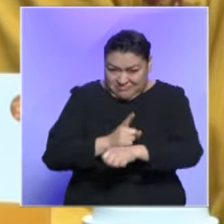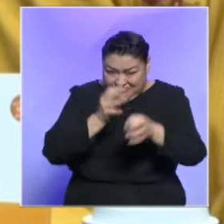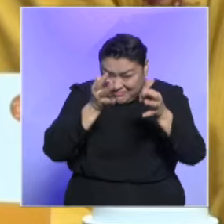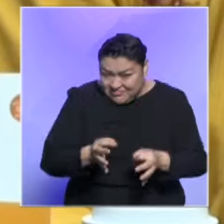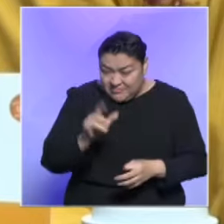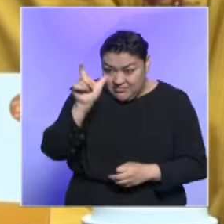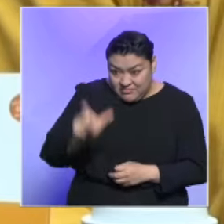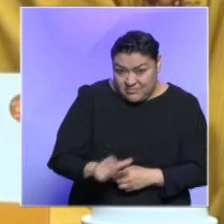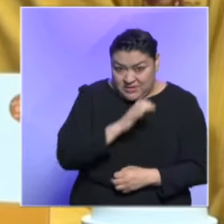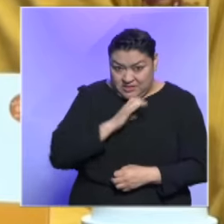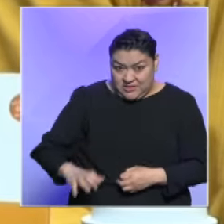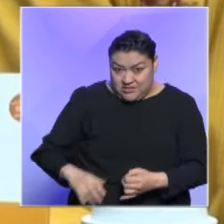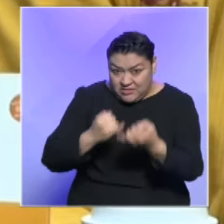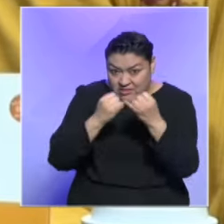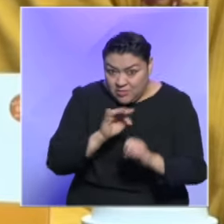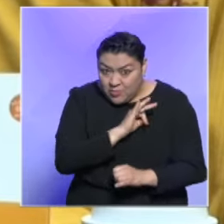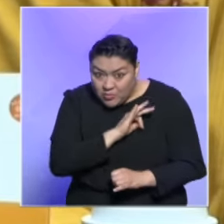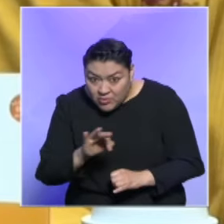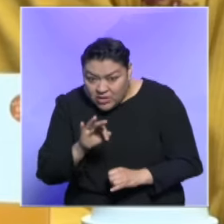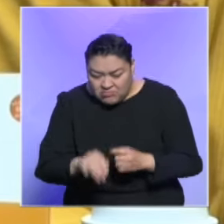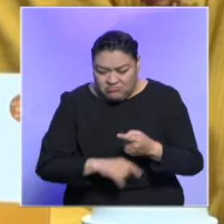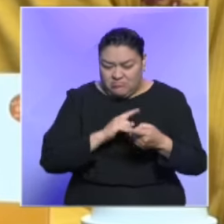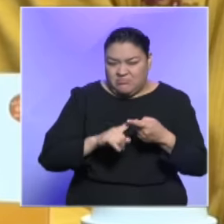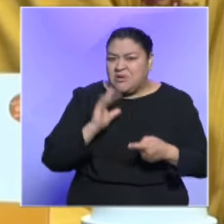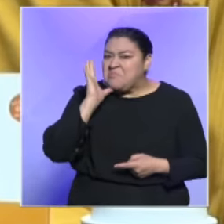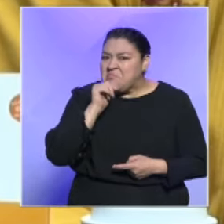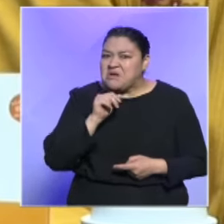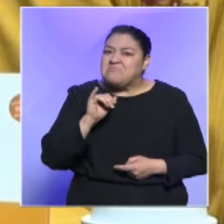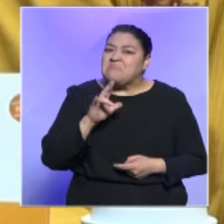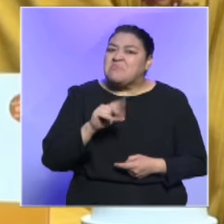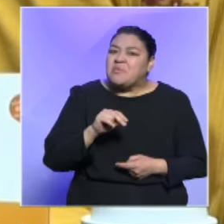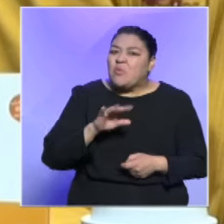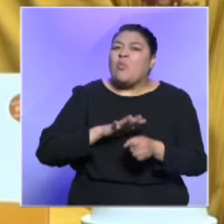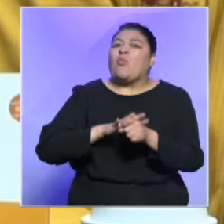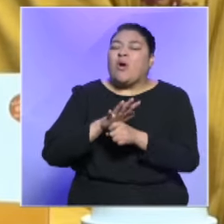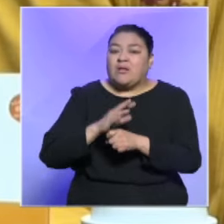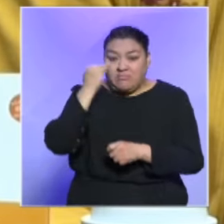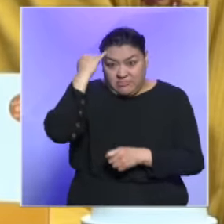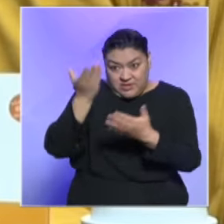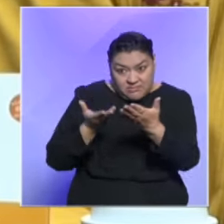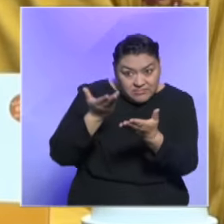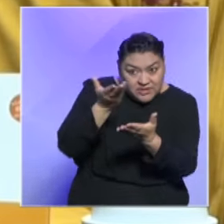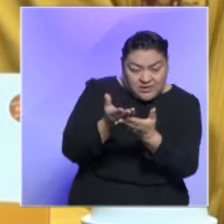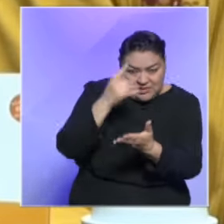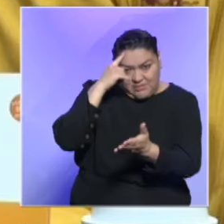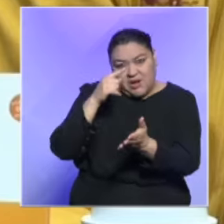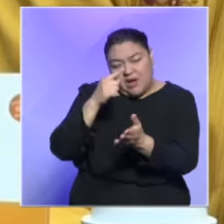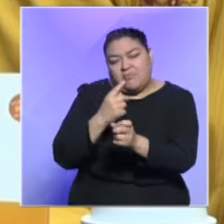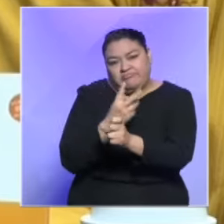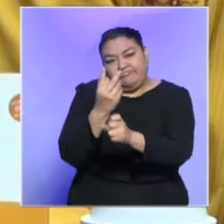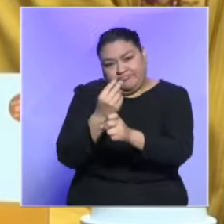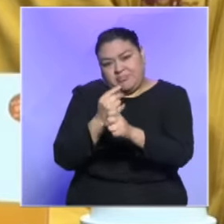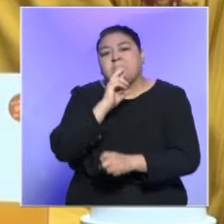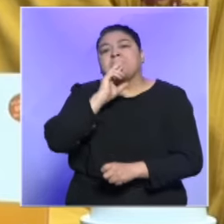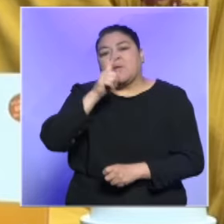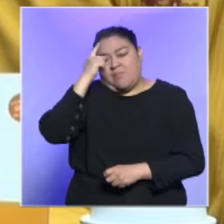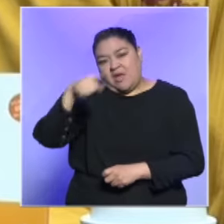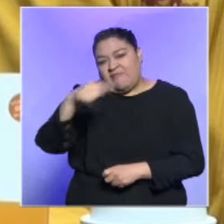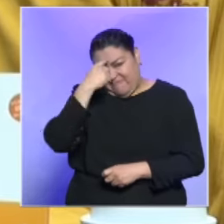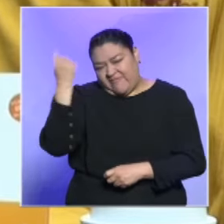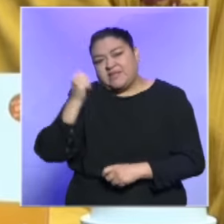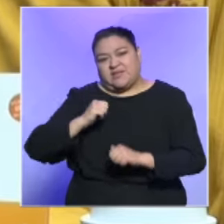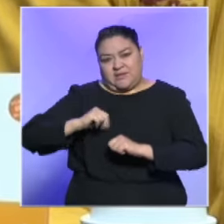independientes, cuáles son las restricciones que tiene y se presentan además propuestas por el autor para mejorar el acceso de este derecho.